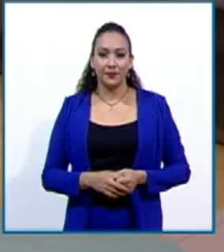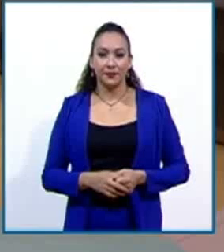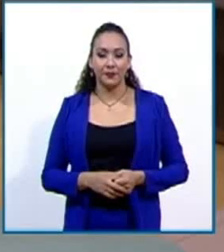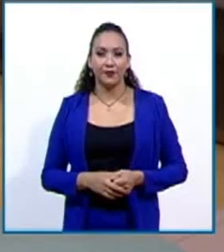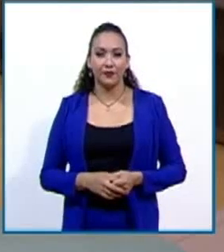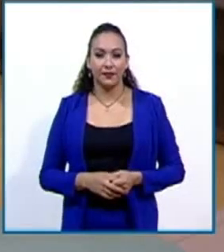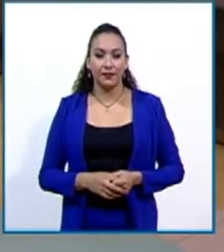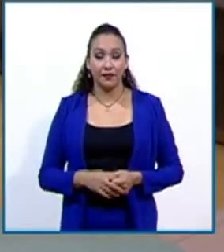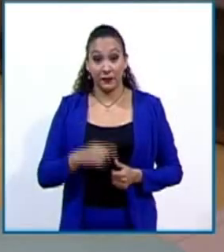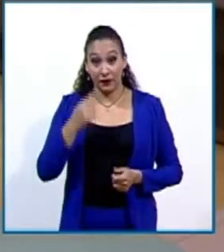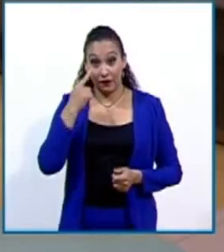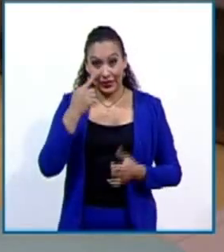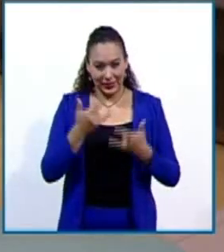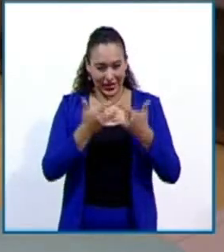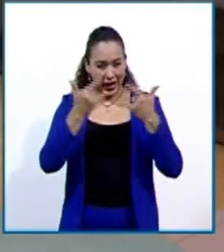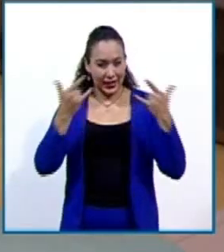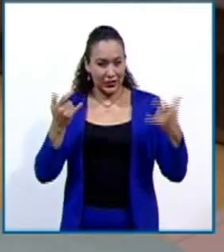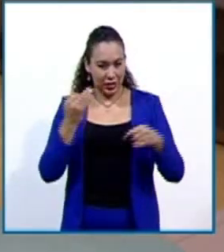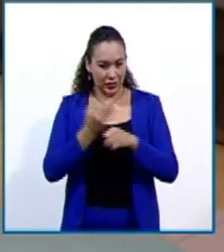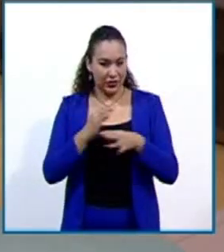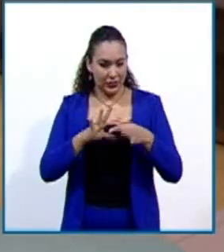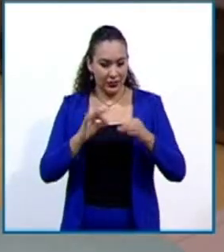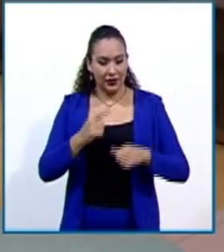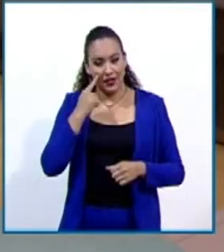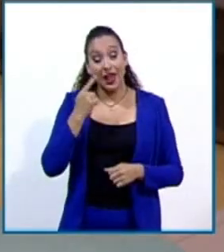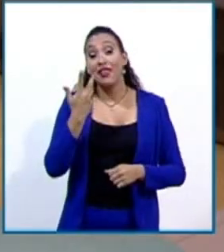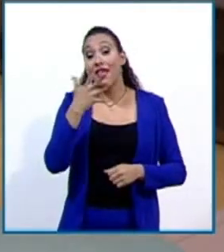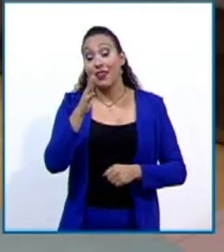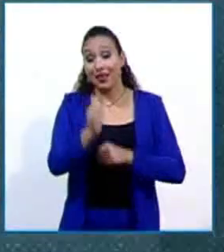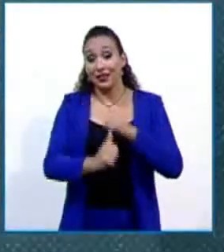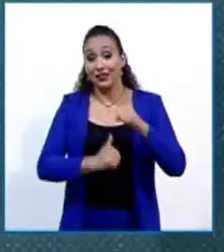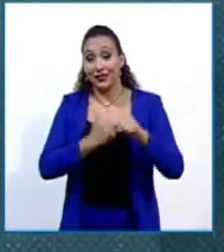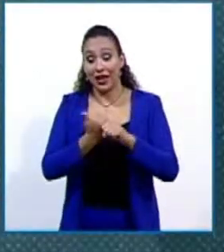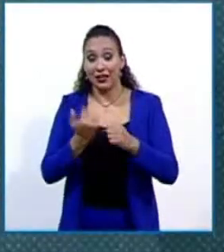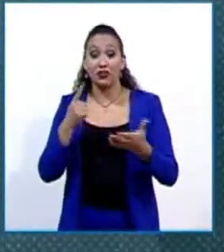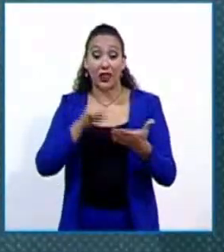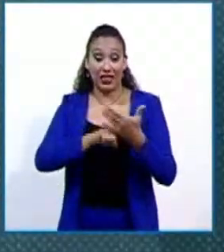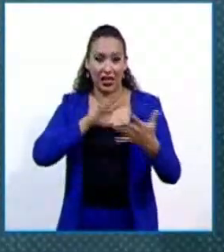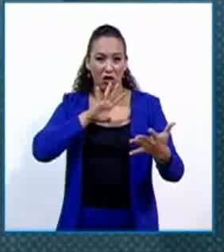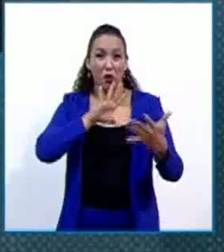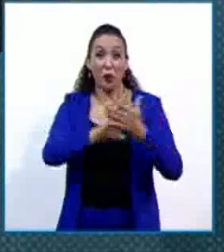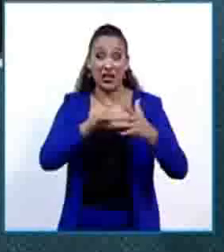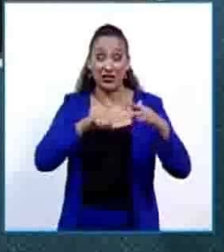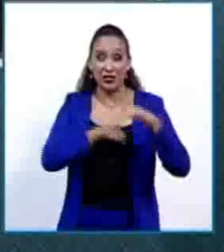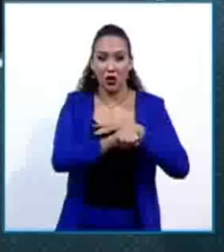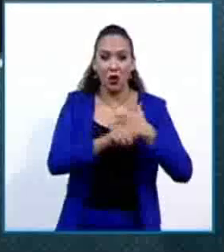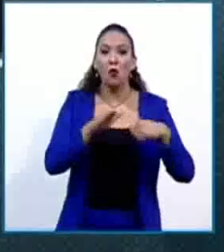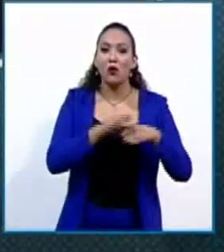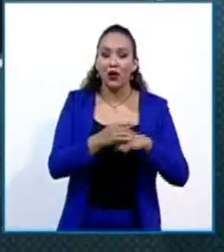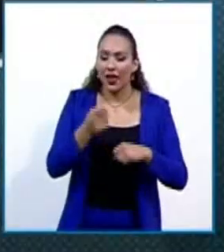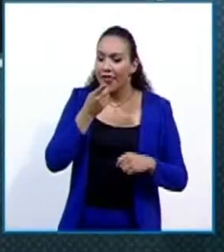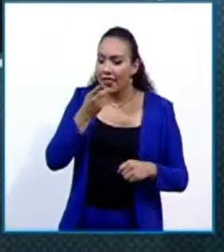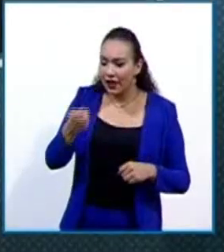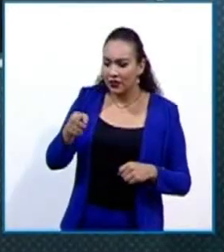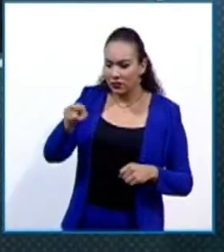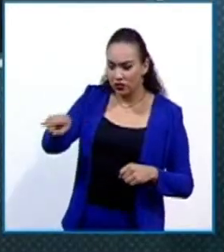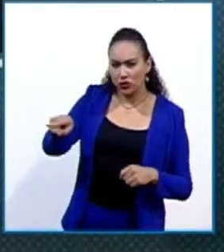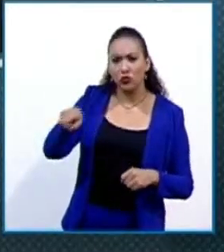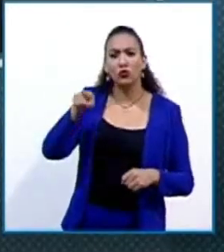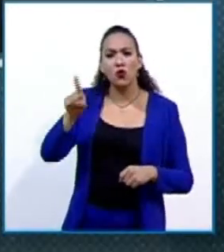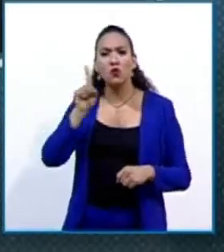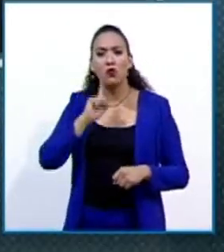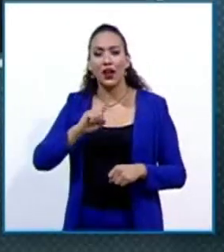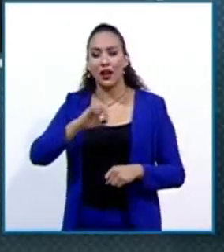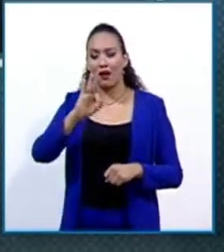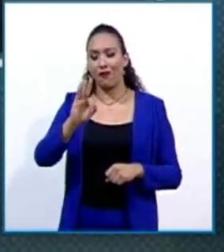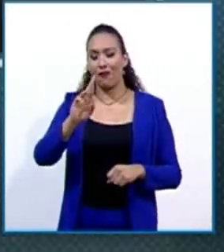Y mire la siguiente historia. Tras 10 años en prisión, acusada injustamente del delito de secuestro, Jovita Florencia Herrera